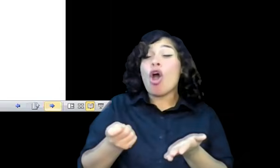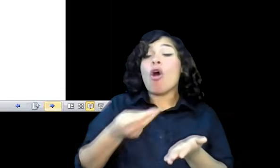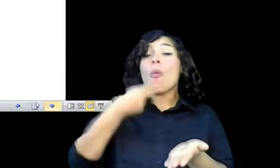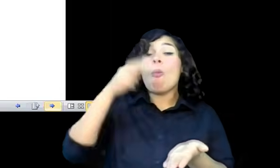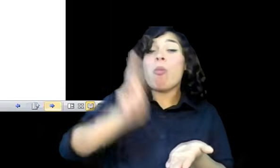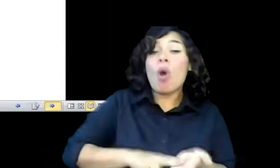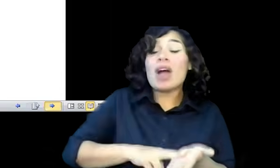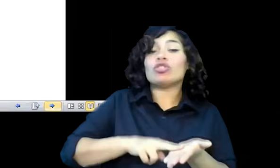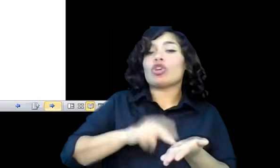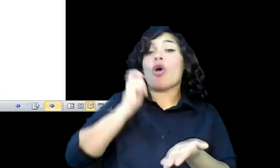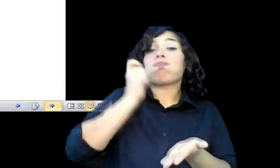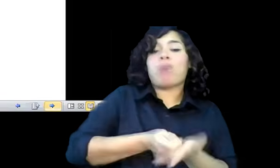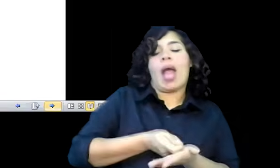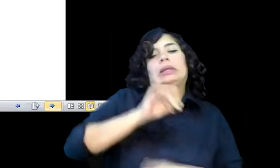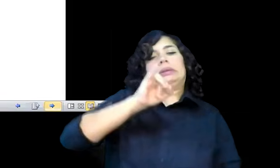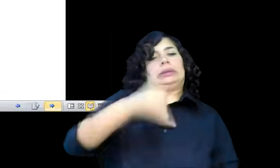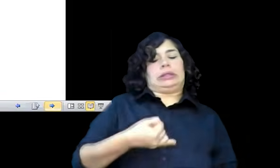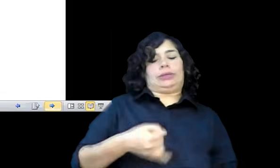grabado.